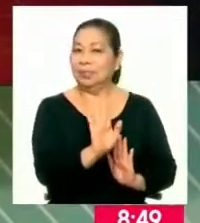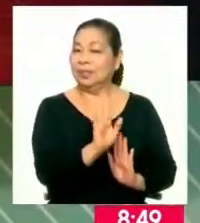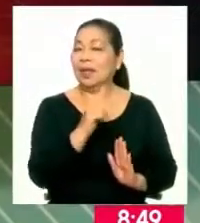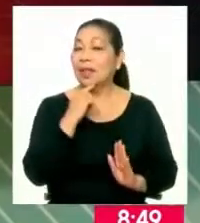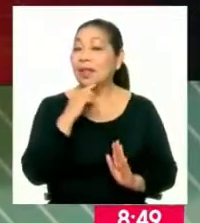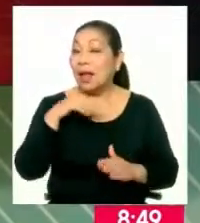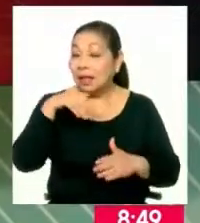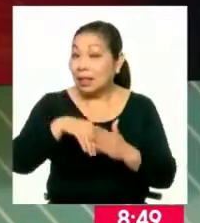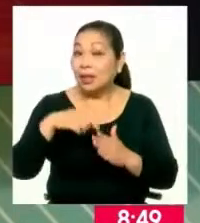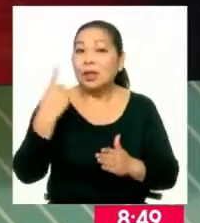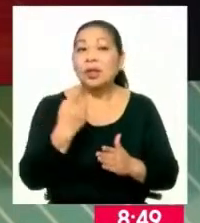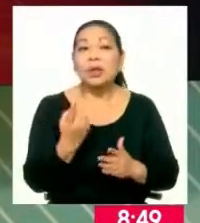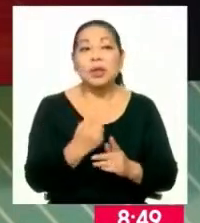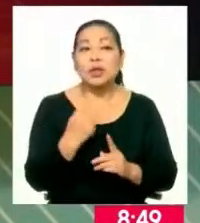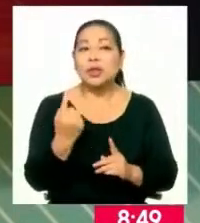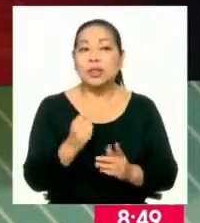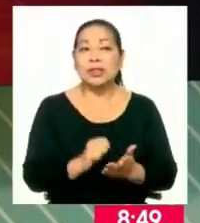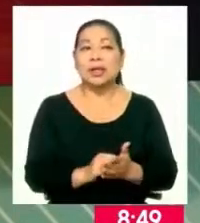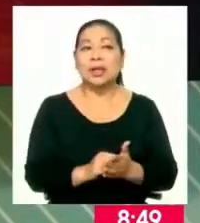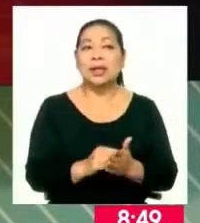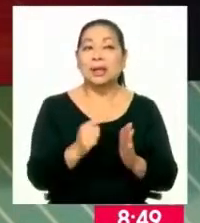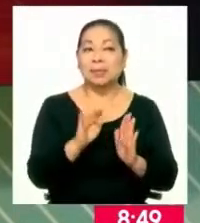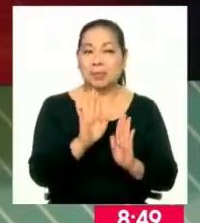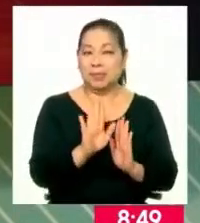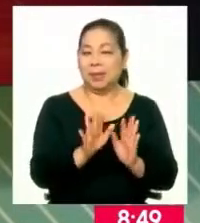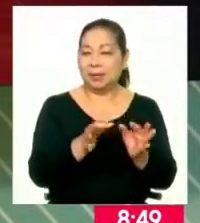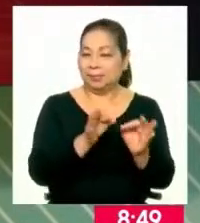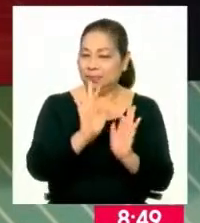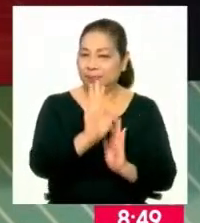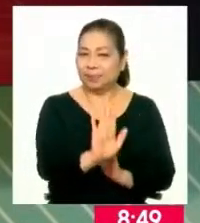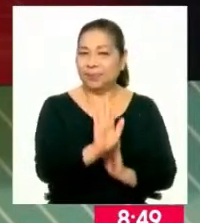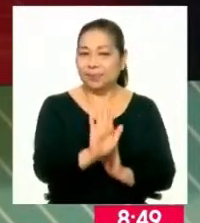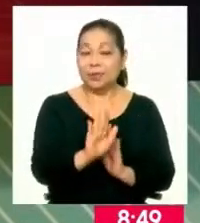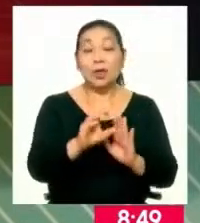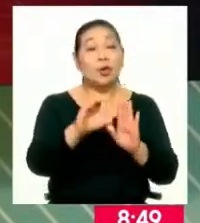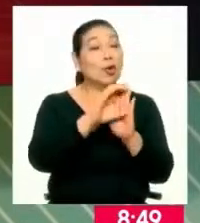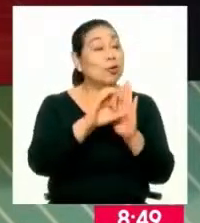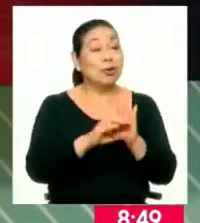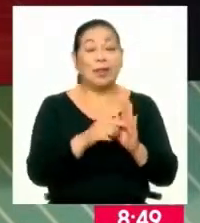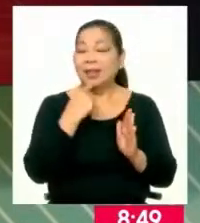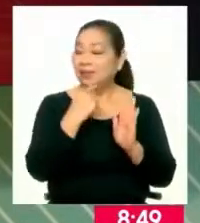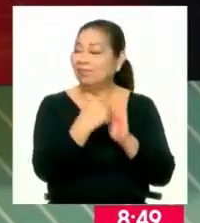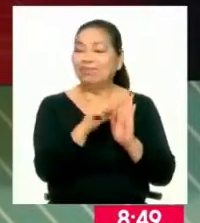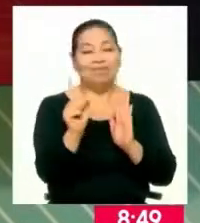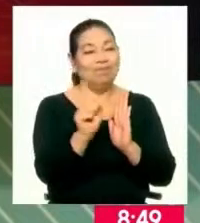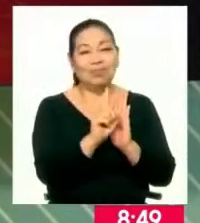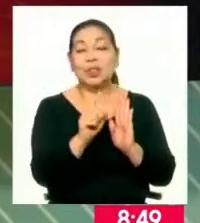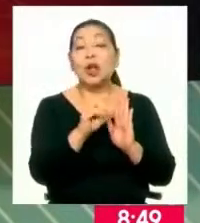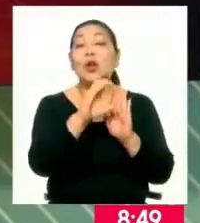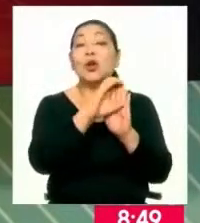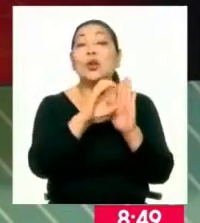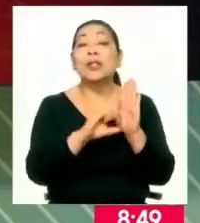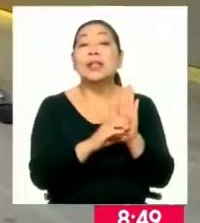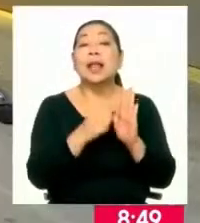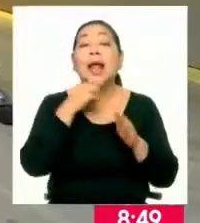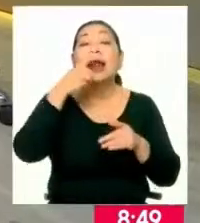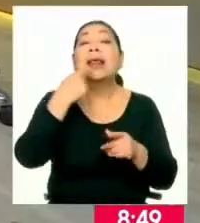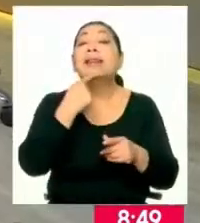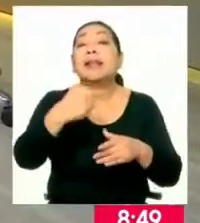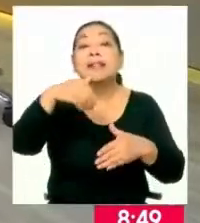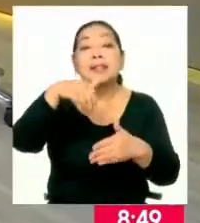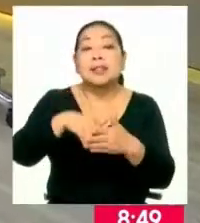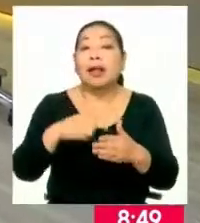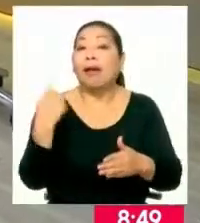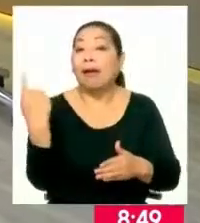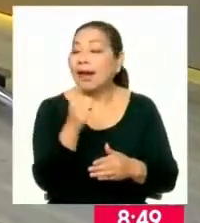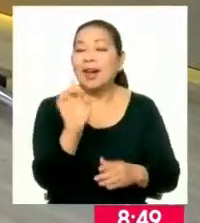elecciones generales, habla de elecciones. Y ahí está el vacío. ¿Elecciones generales? No. En la Constitución no dice eso. En la Constitución dice elecciones, no dice